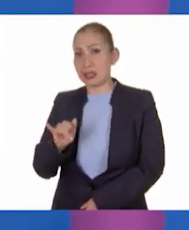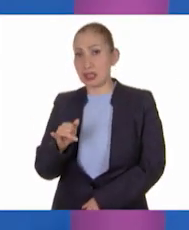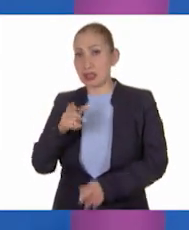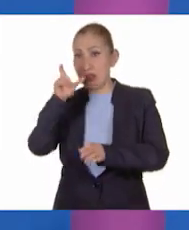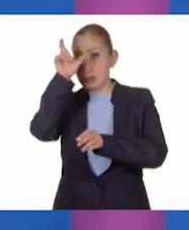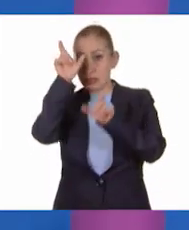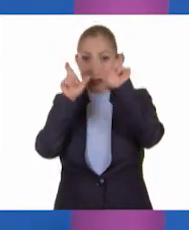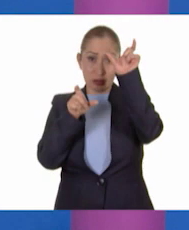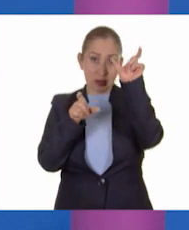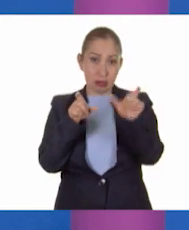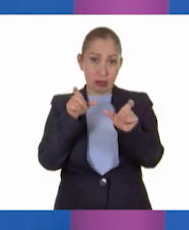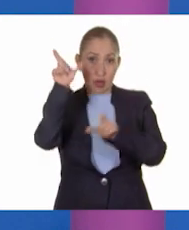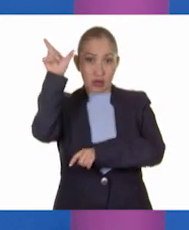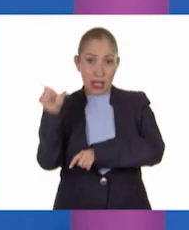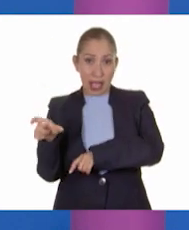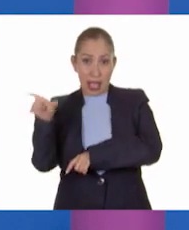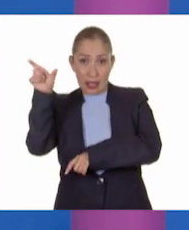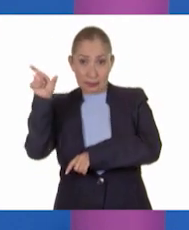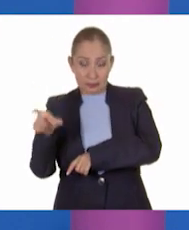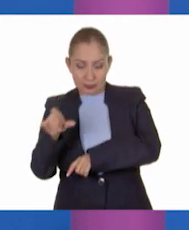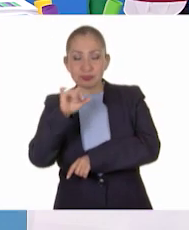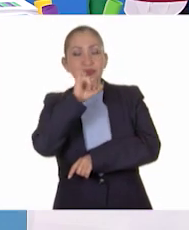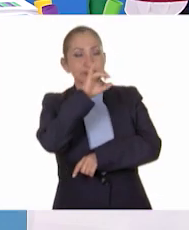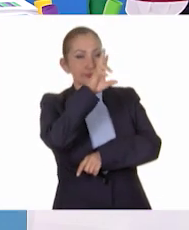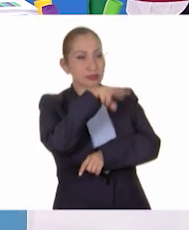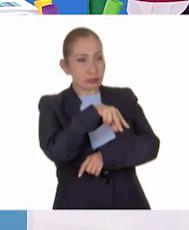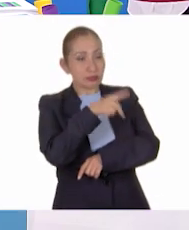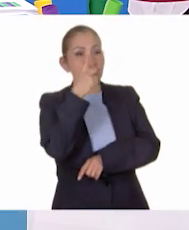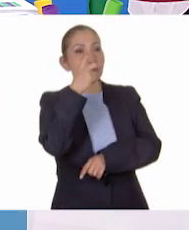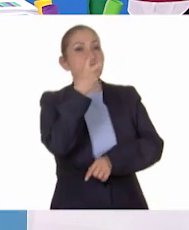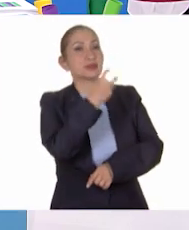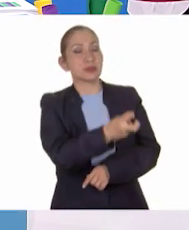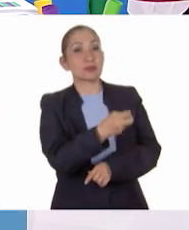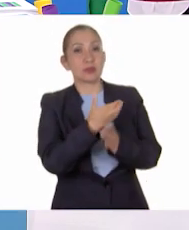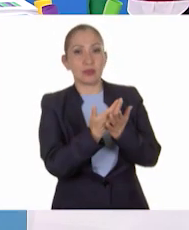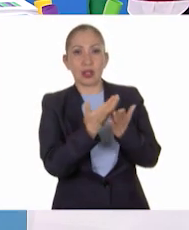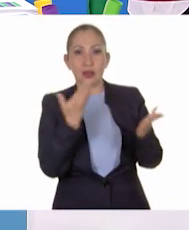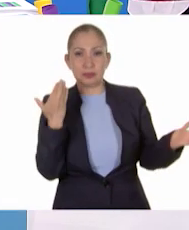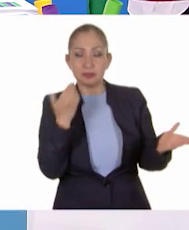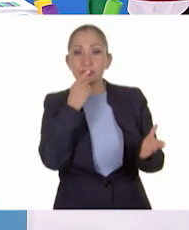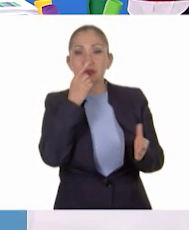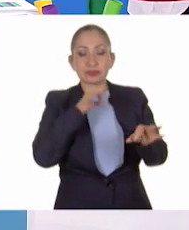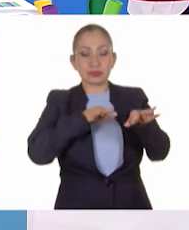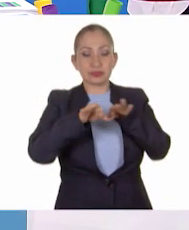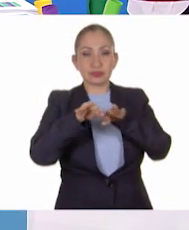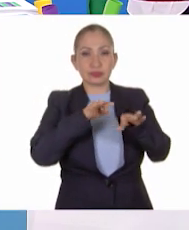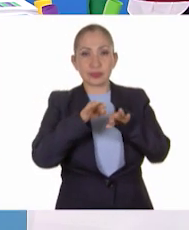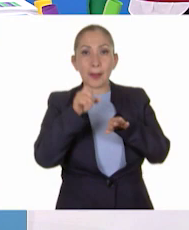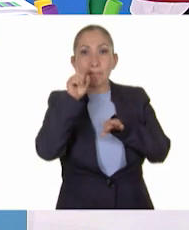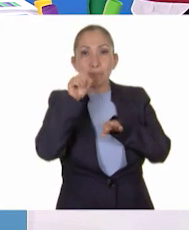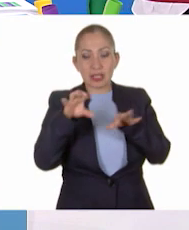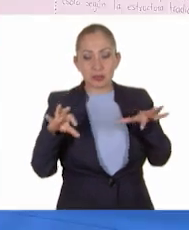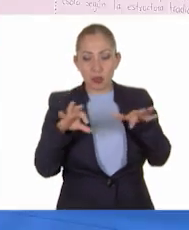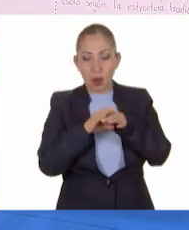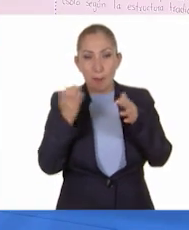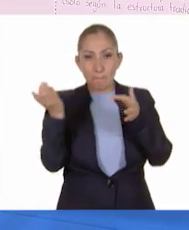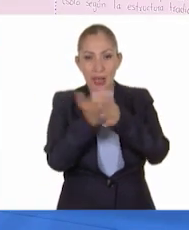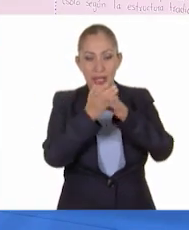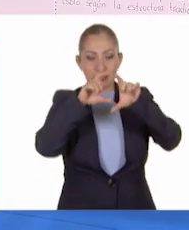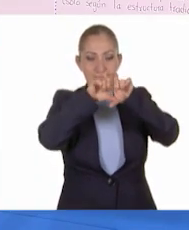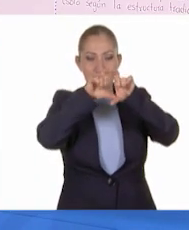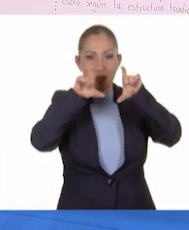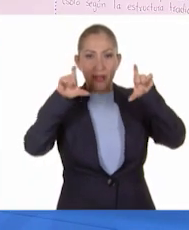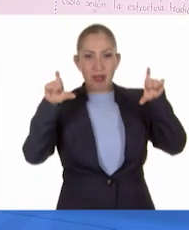la columna del otro lado. Así es, María. Y para ello, como anticipé, trabajaremos a partir del